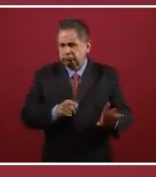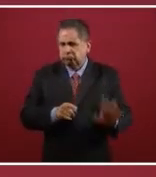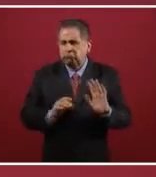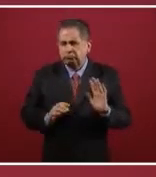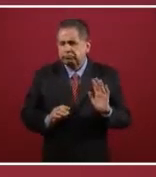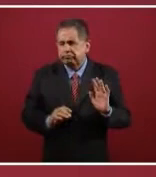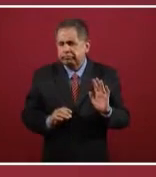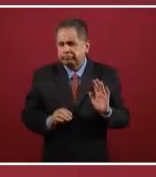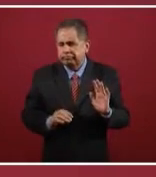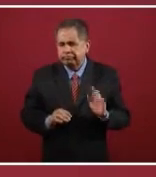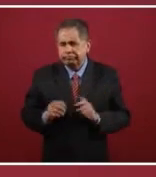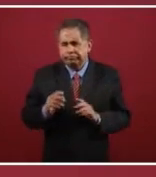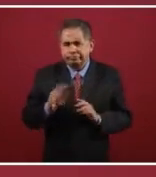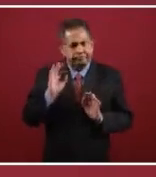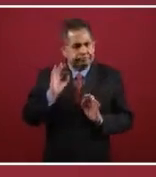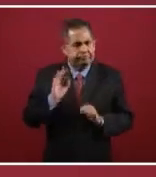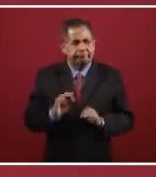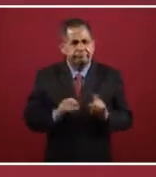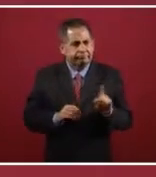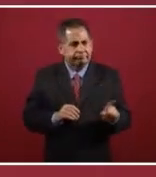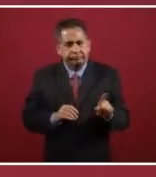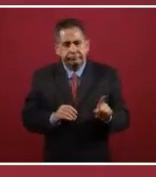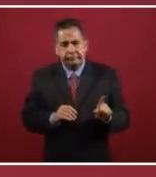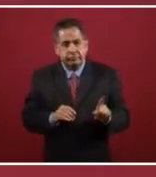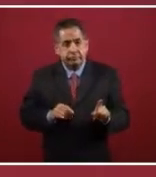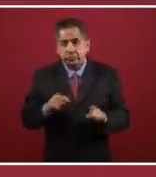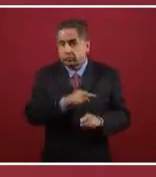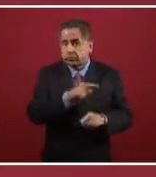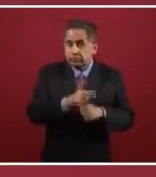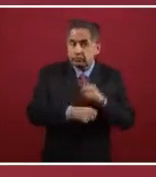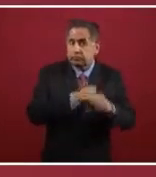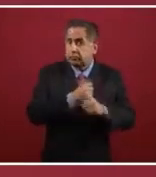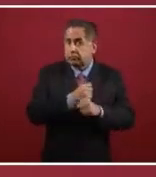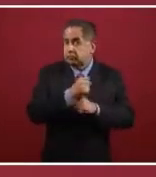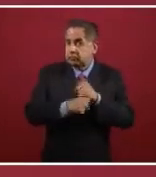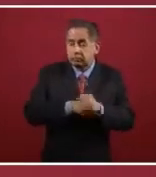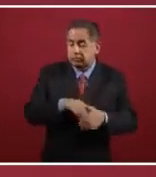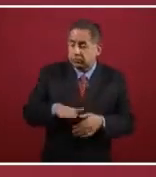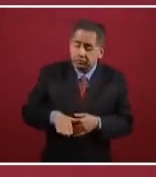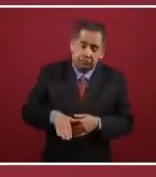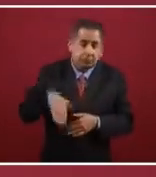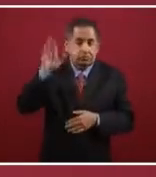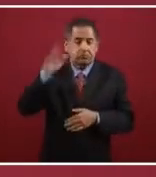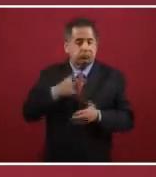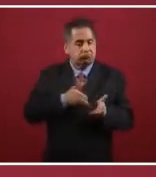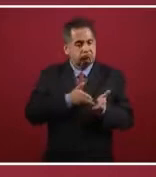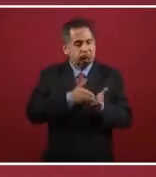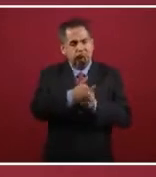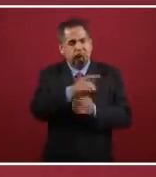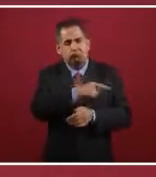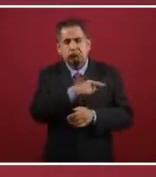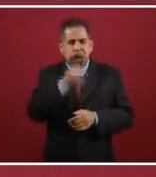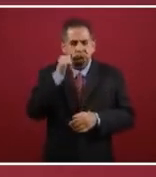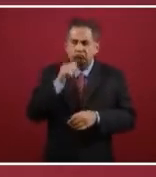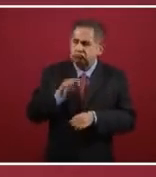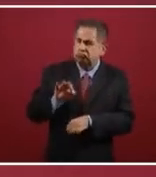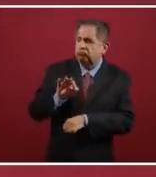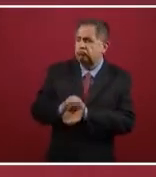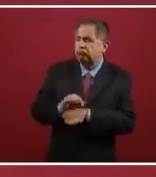más toda su vida ha sido defensor